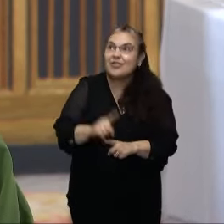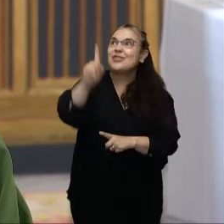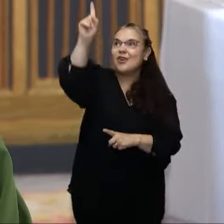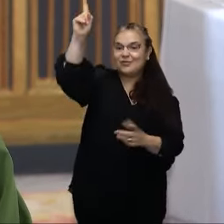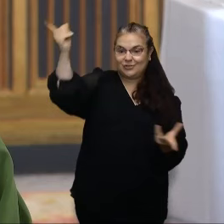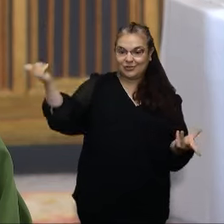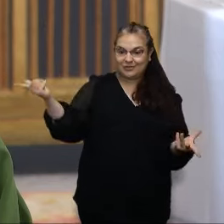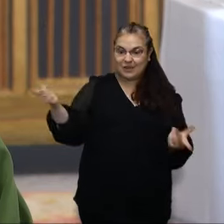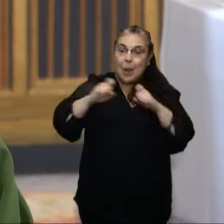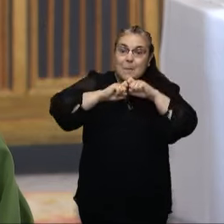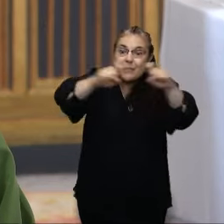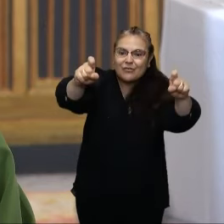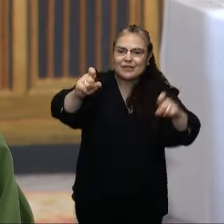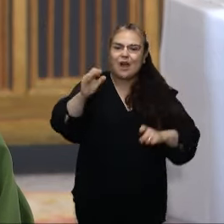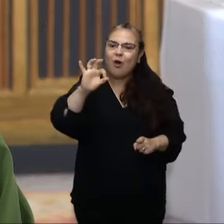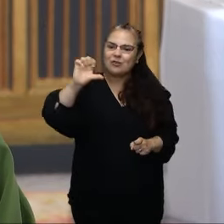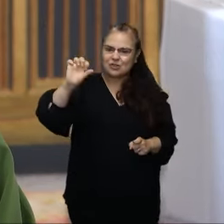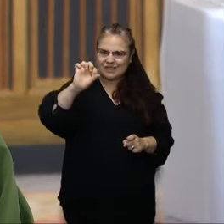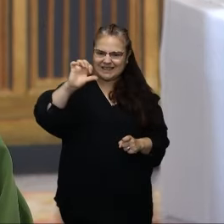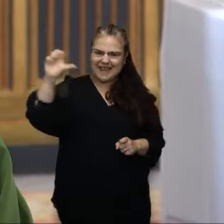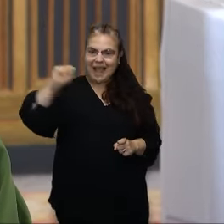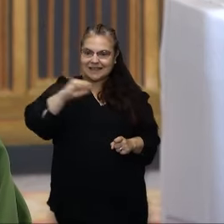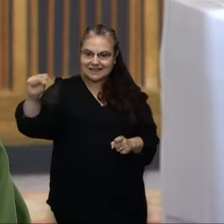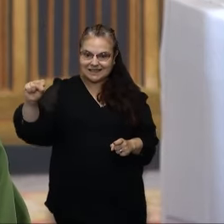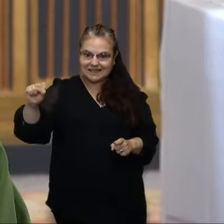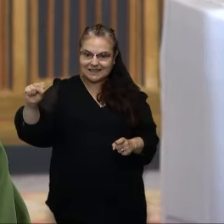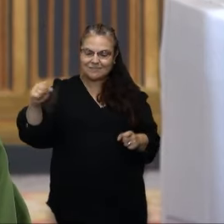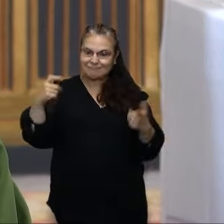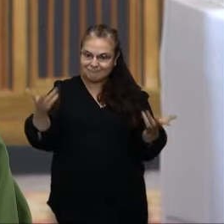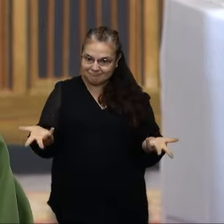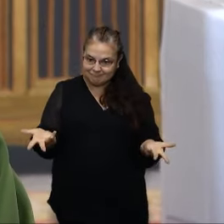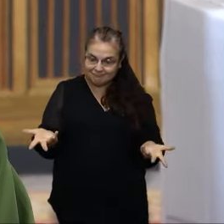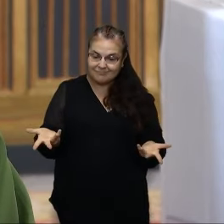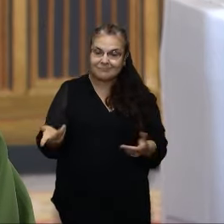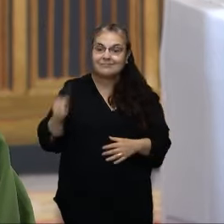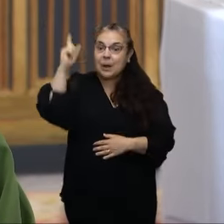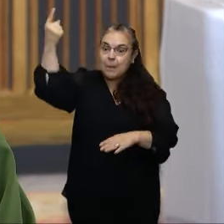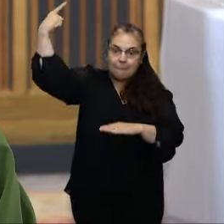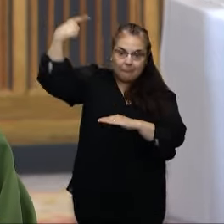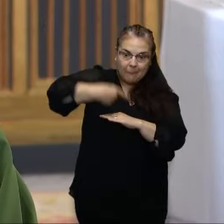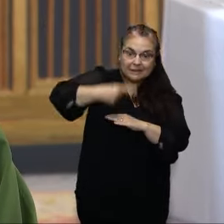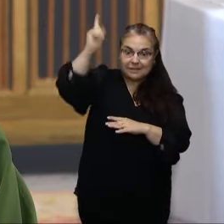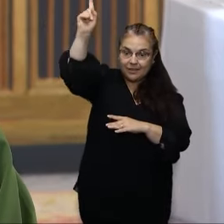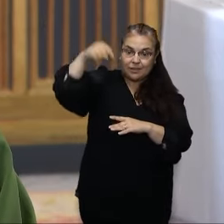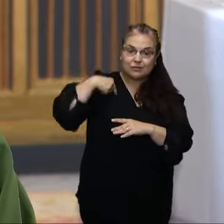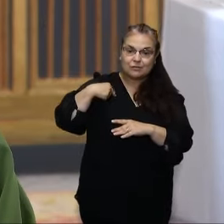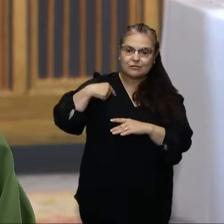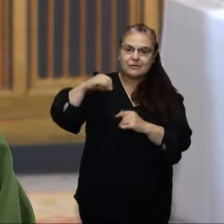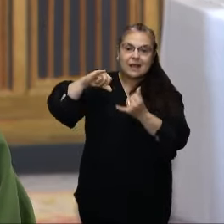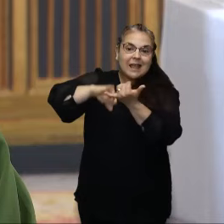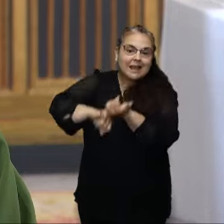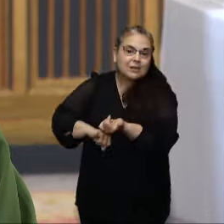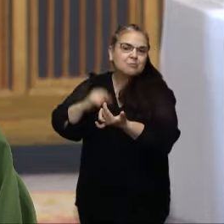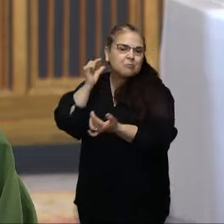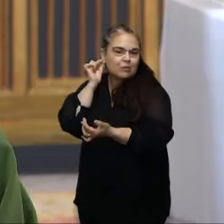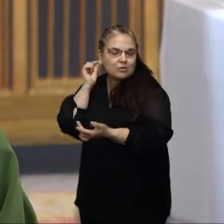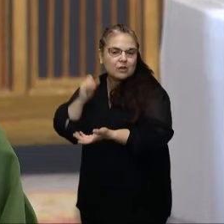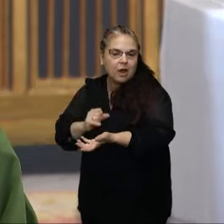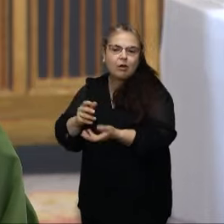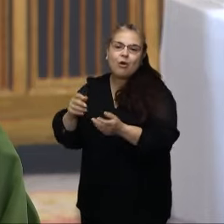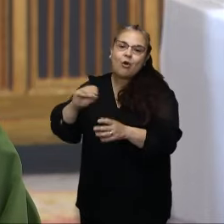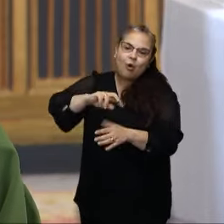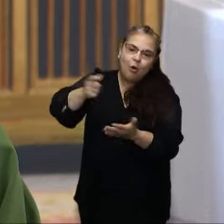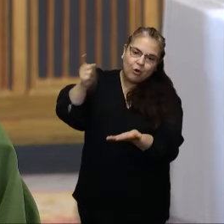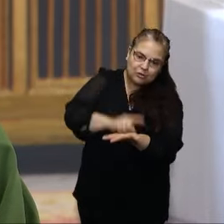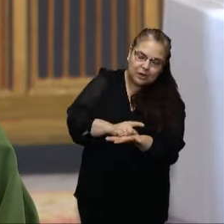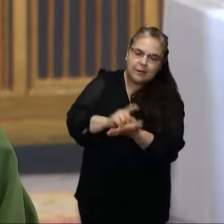Oseas, por mandato de Dios, vuelve a recibir a su esposa. Y ahí trata de ver la similitud